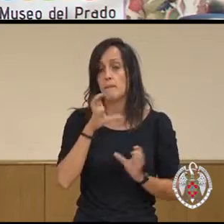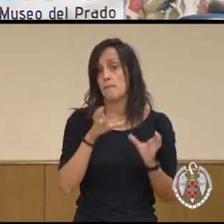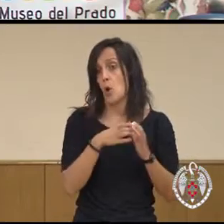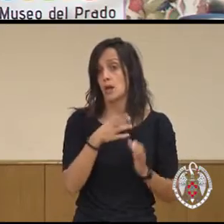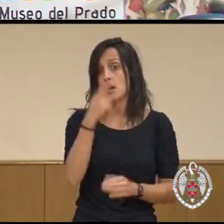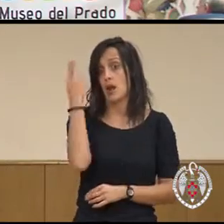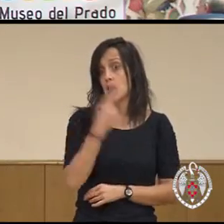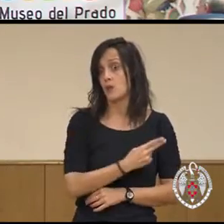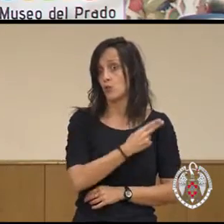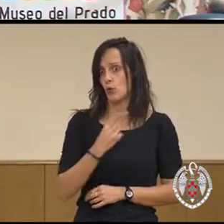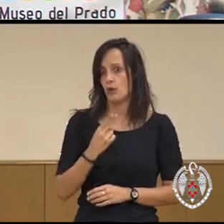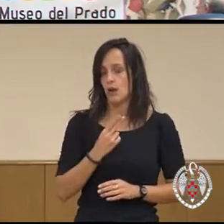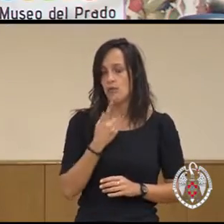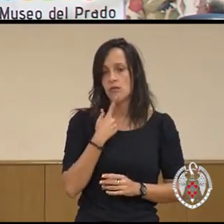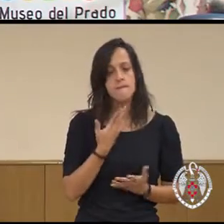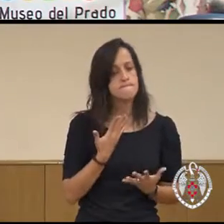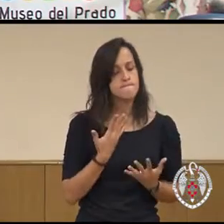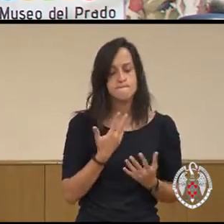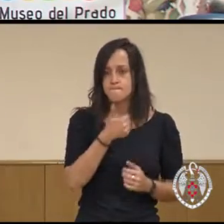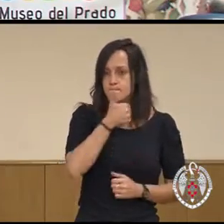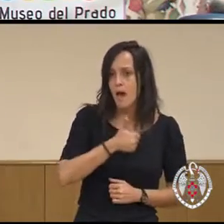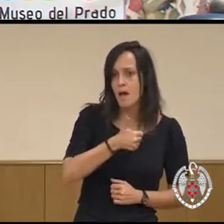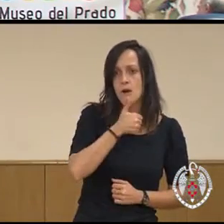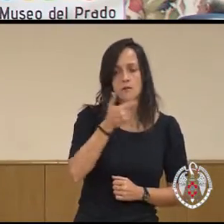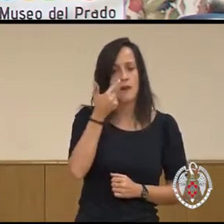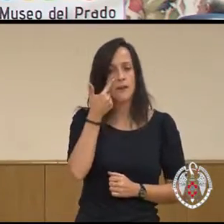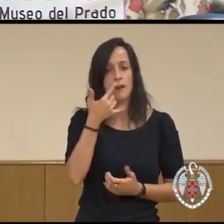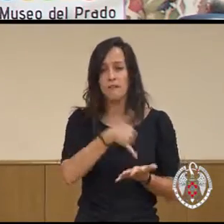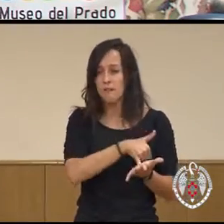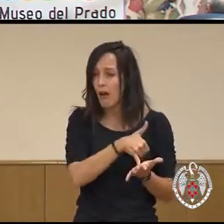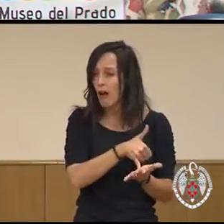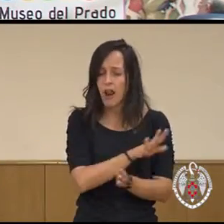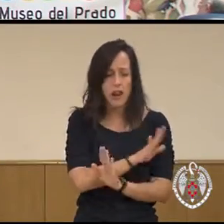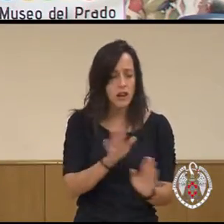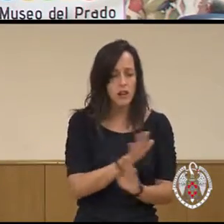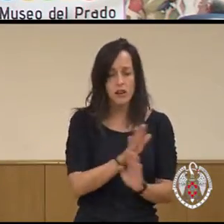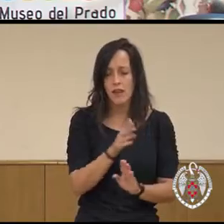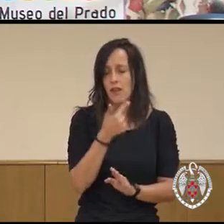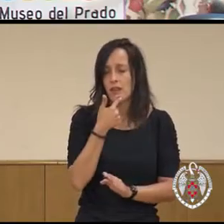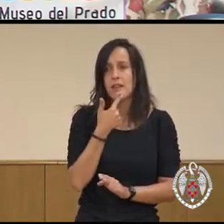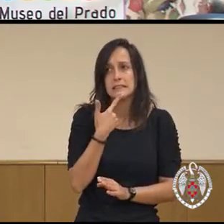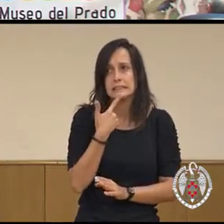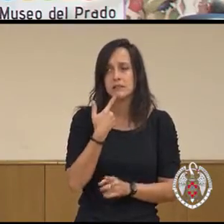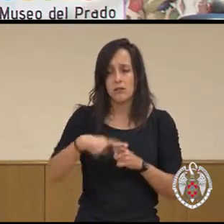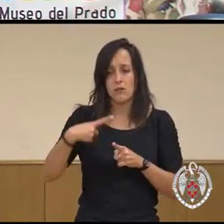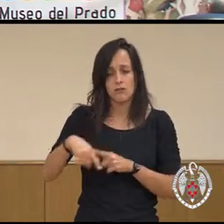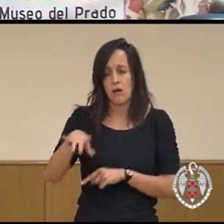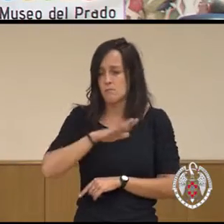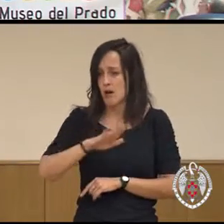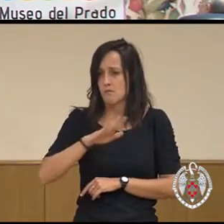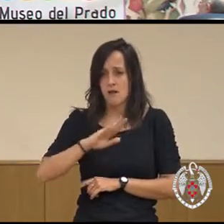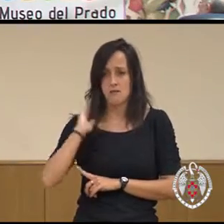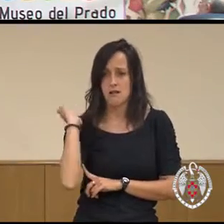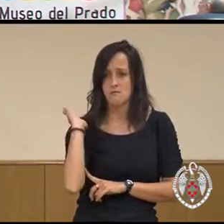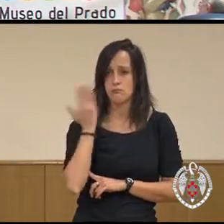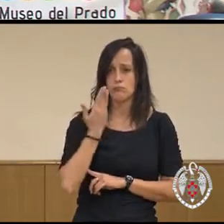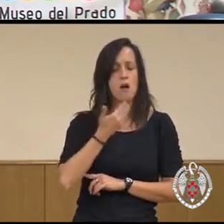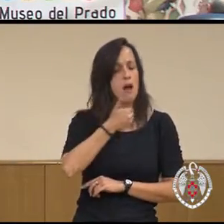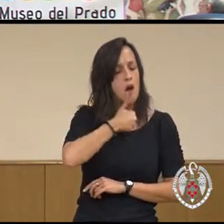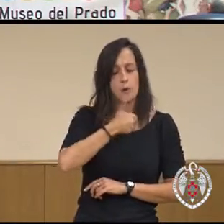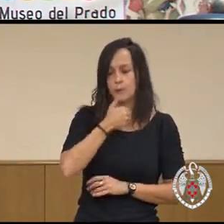buscarse que no flaquease en ningún momento, a pesar de todas las desgracias, la fuerza de la monarquía y de su titular,